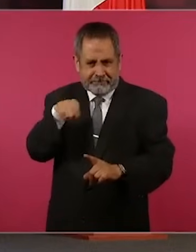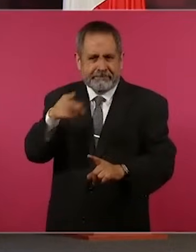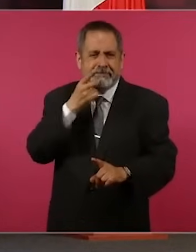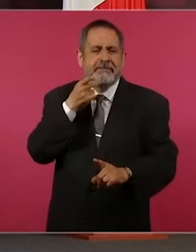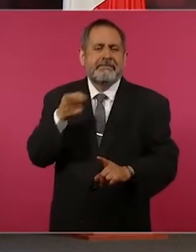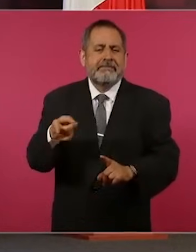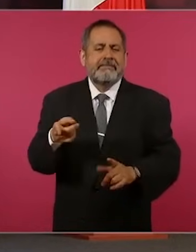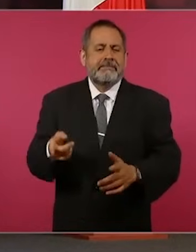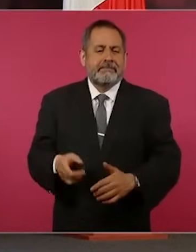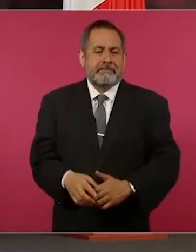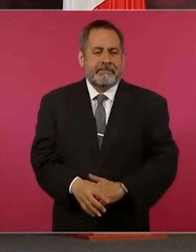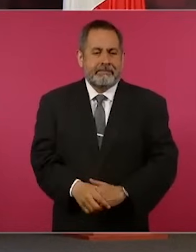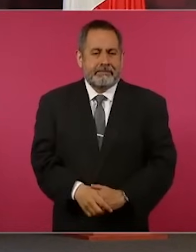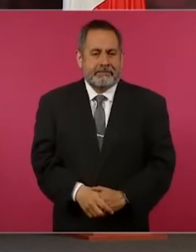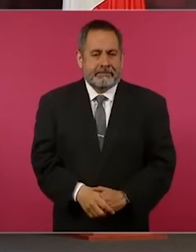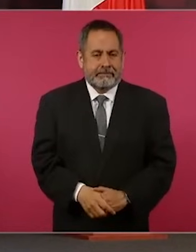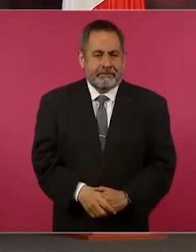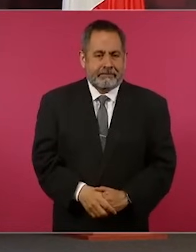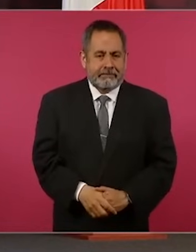inglés?